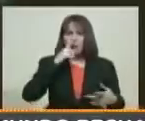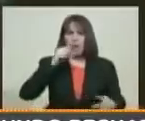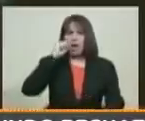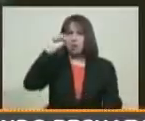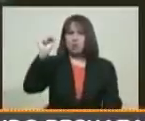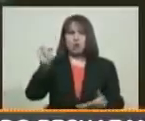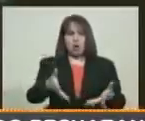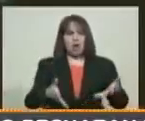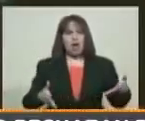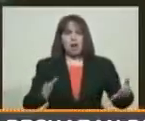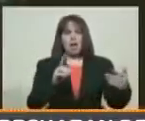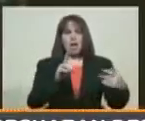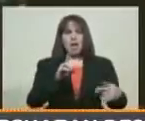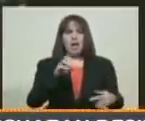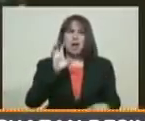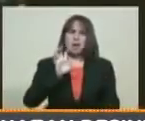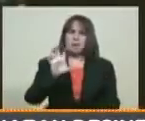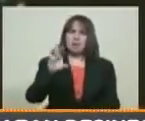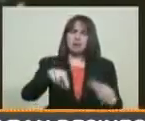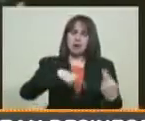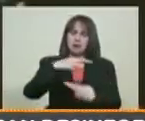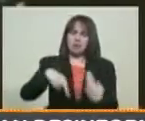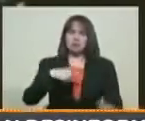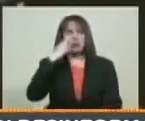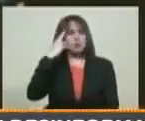patria, gana la revolución bolivariana.